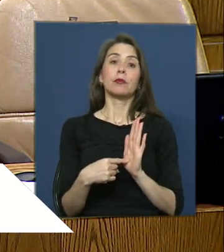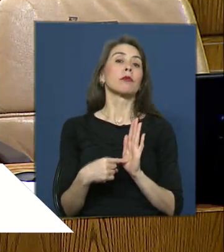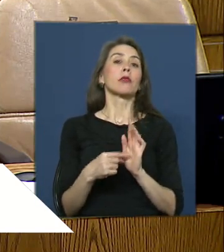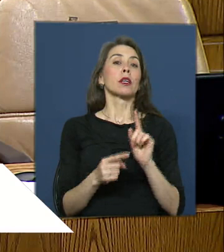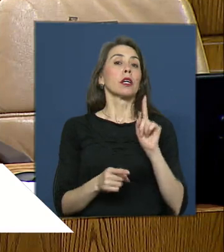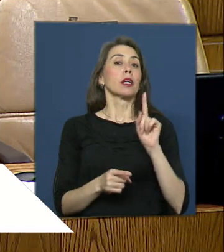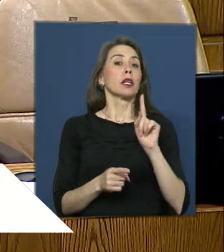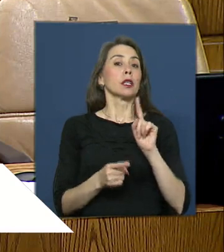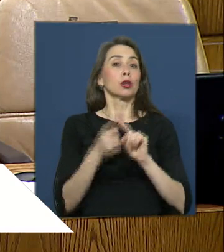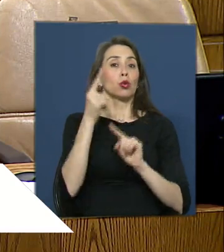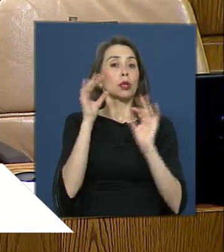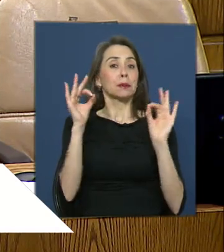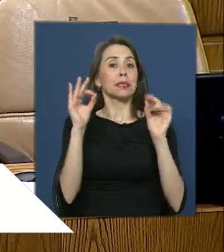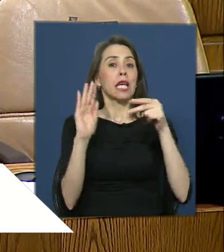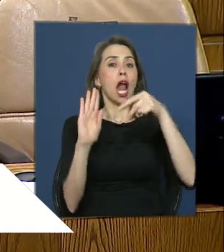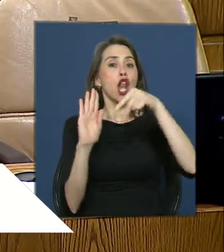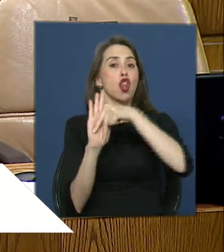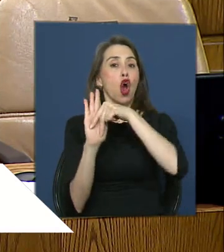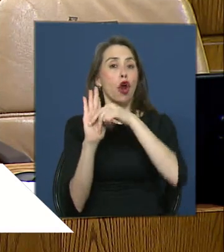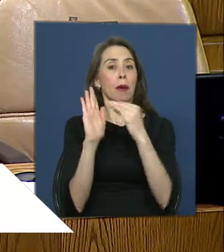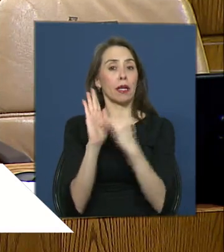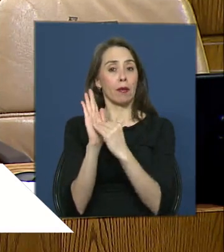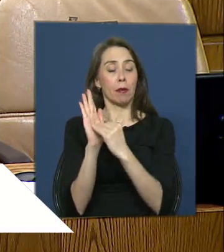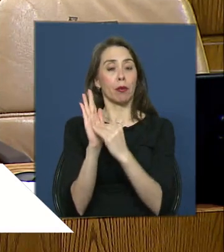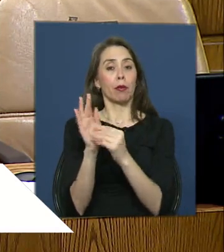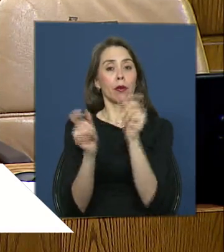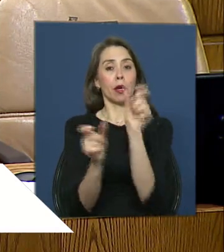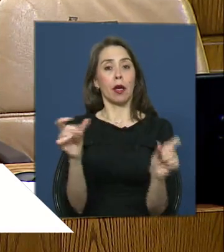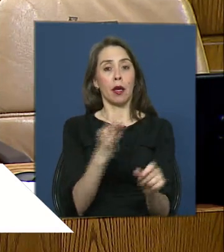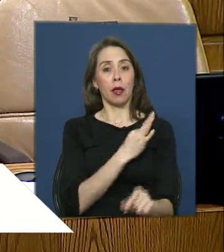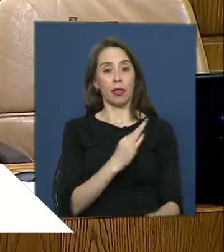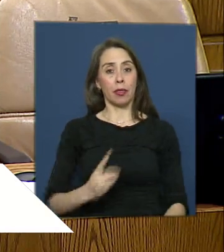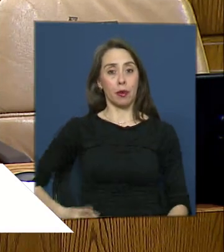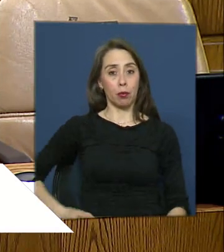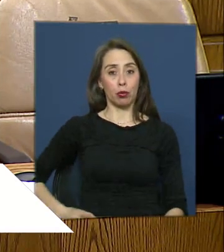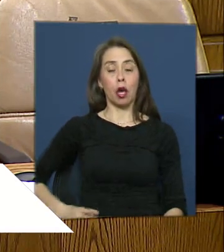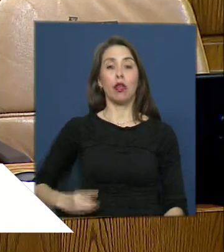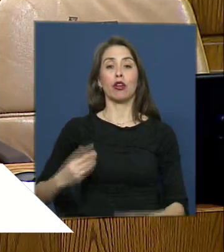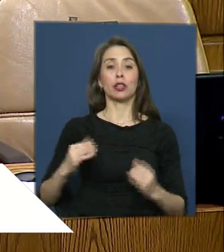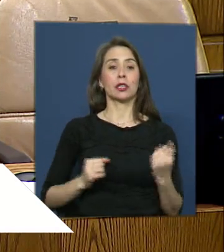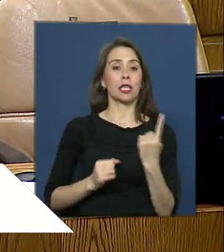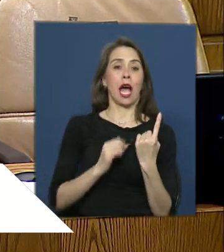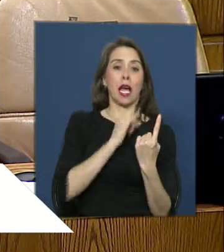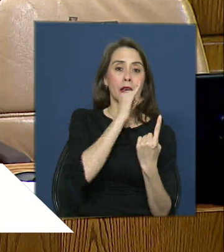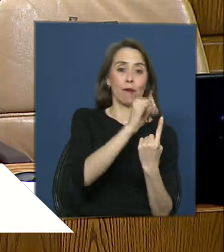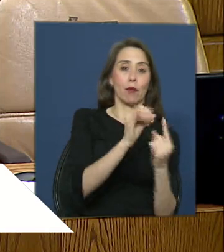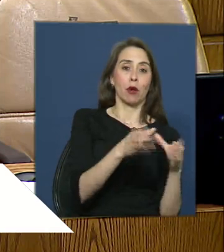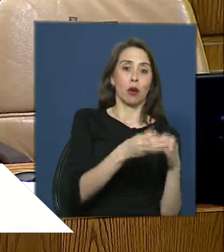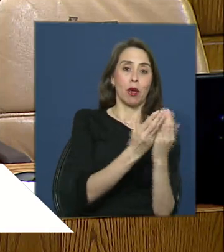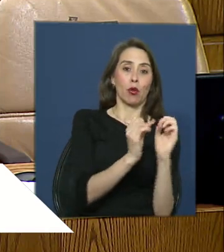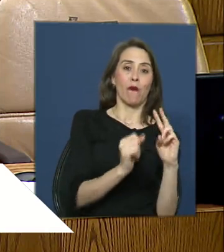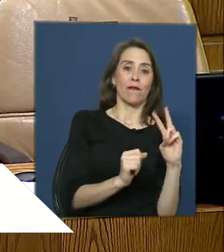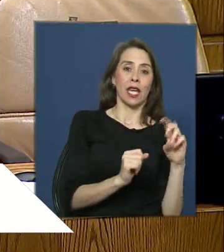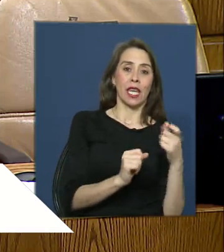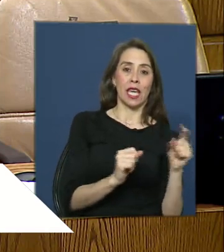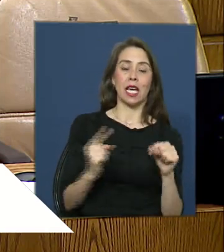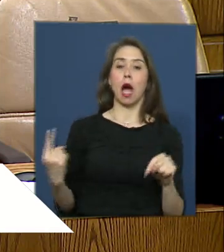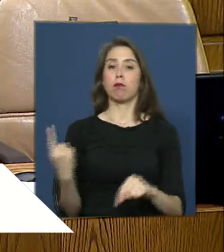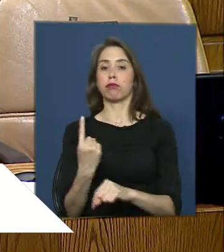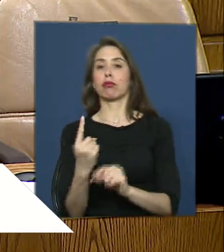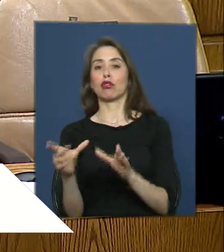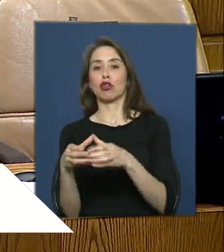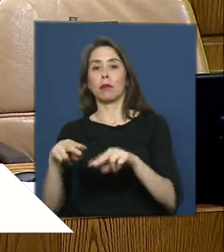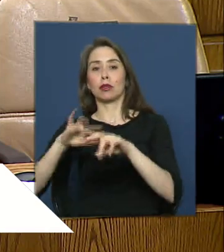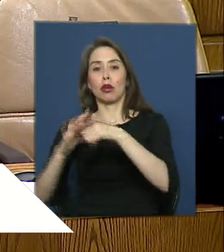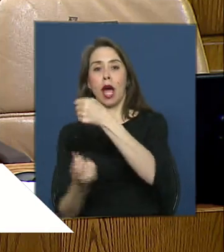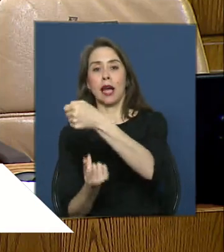excepcional, como así lo han señalado los diputados que han informado, tanto por la Comisión de Educación, el diputado Mario Venegas, como en la Comisión